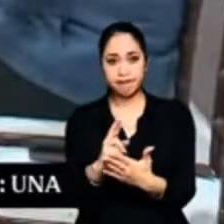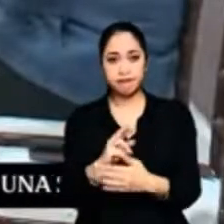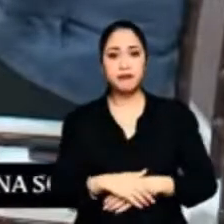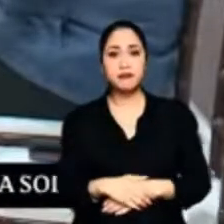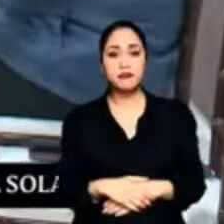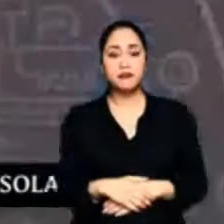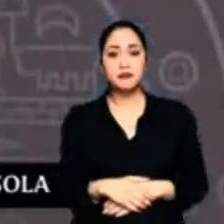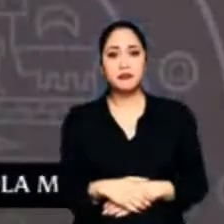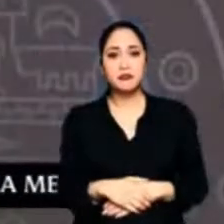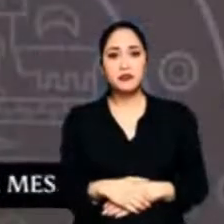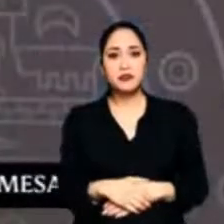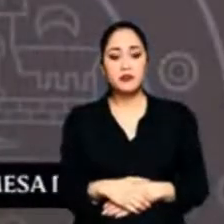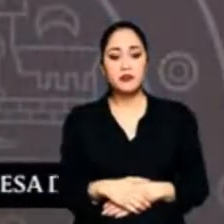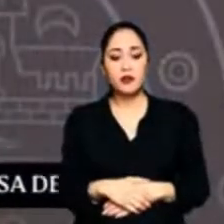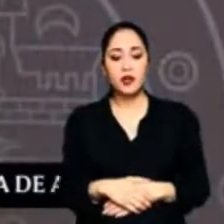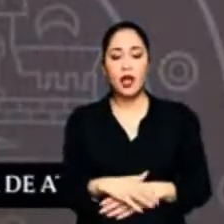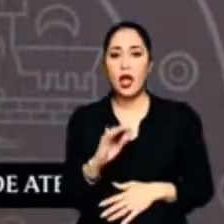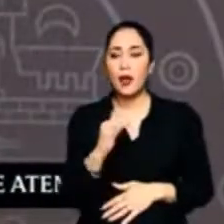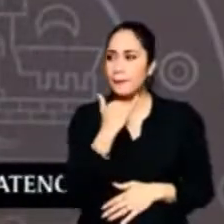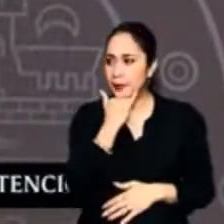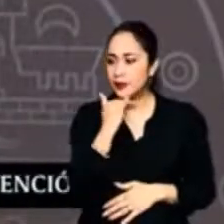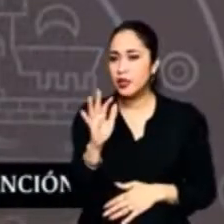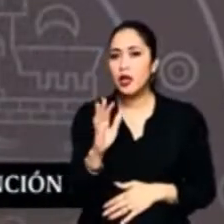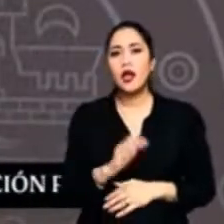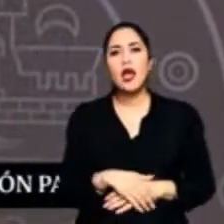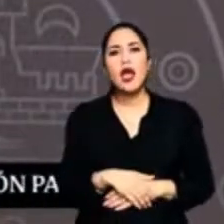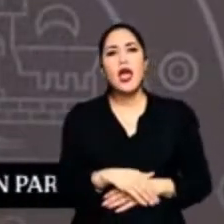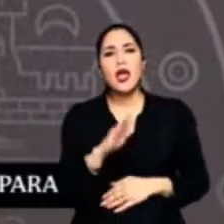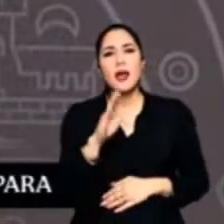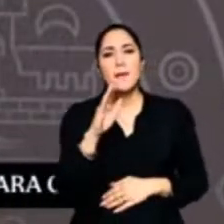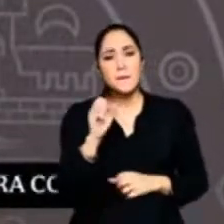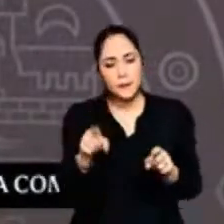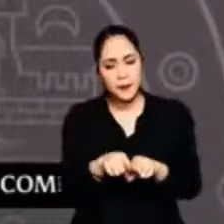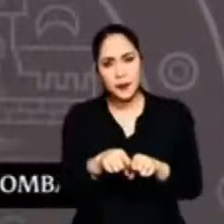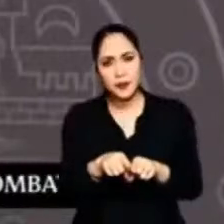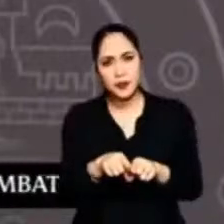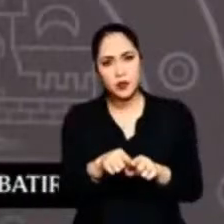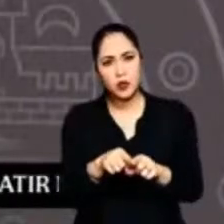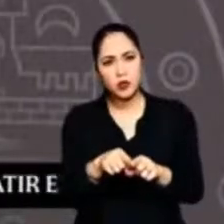Alejandro Mocardín. Es nuestra disculpe, es eso, pero quiero precisar,